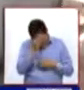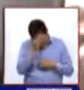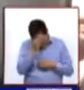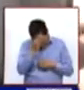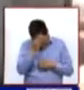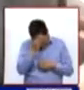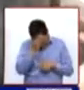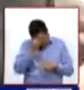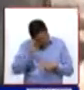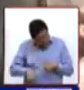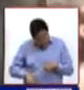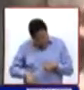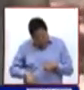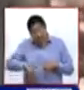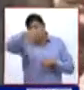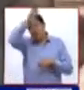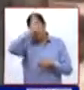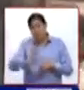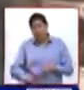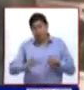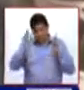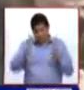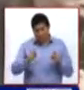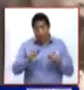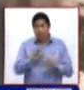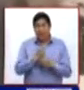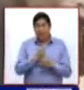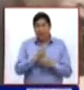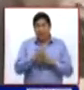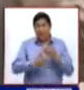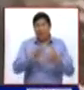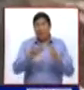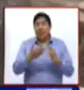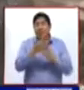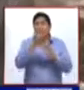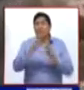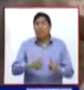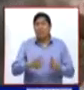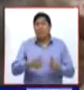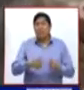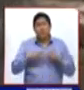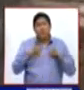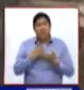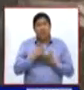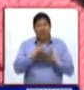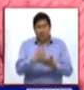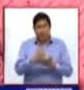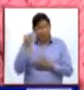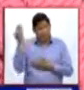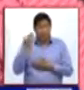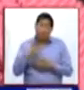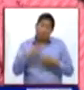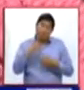dicen, ya no puedo más. Exacto. Pero Dios está ahí para poder obrar mediante la gente. Amén. Que ha ayudado, en este